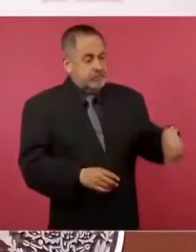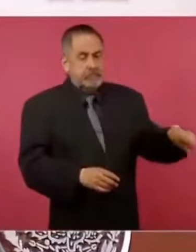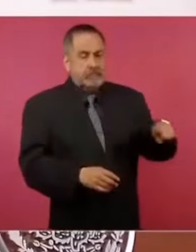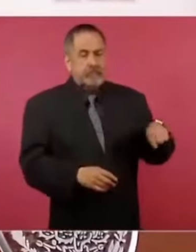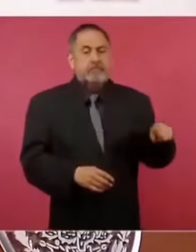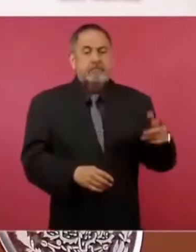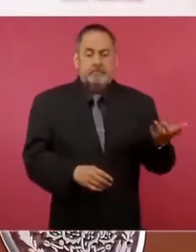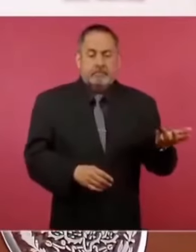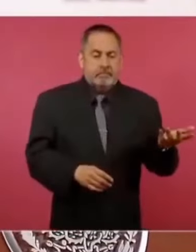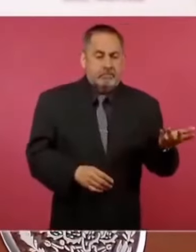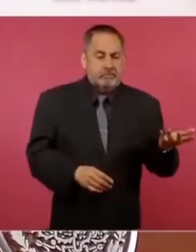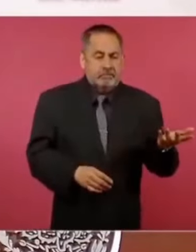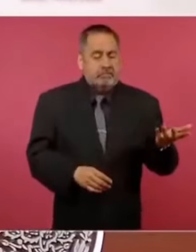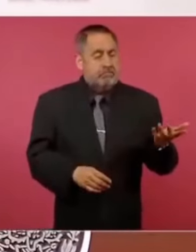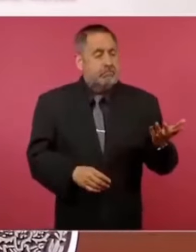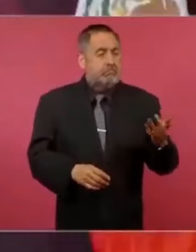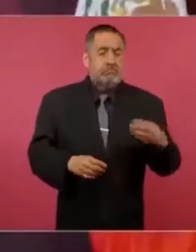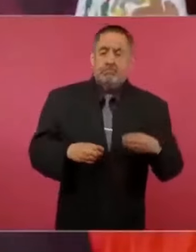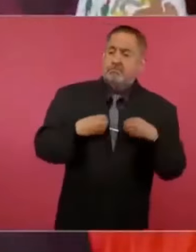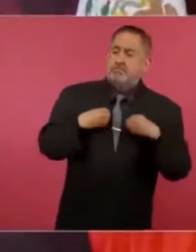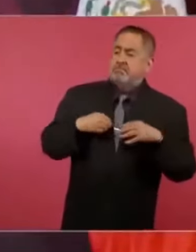dan vidas